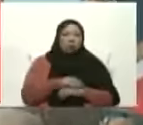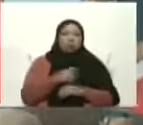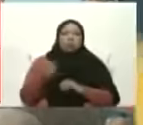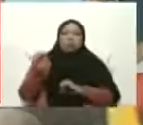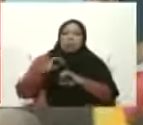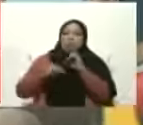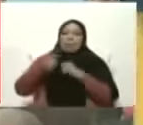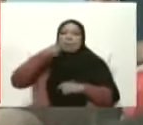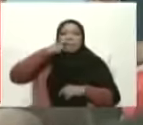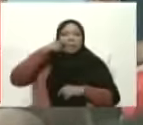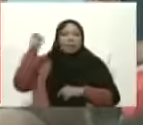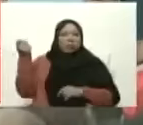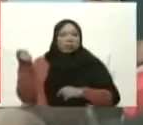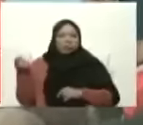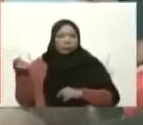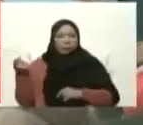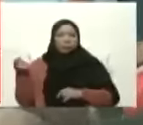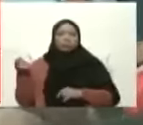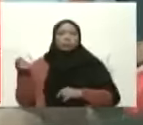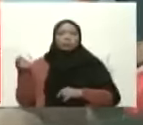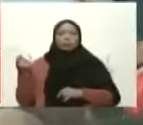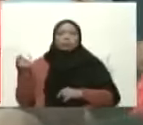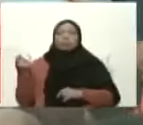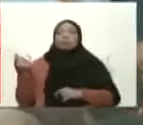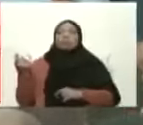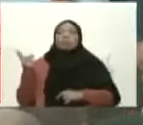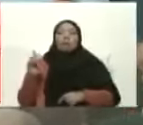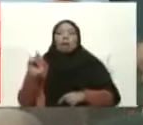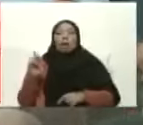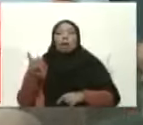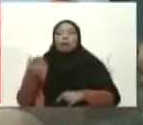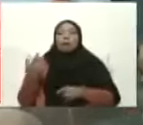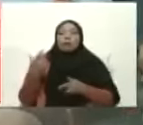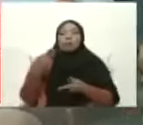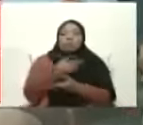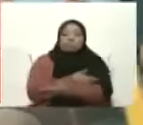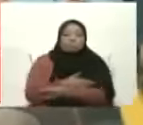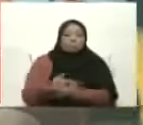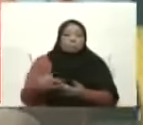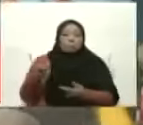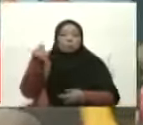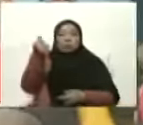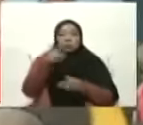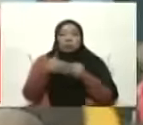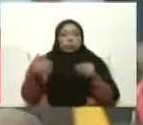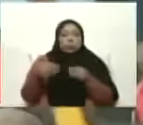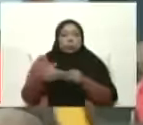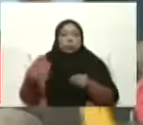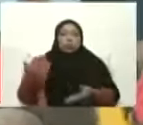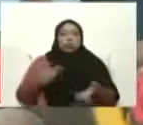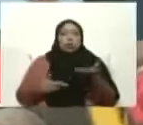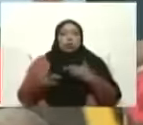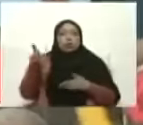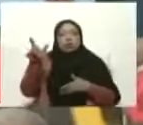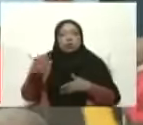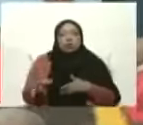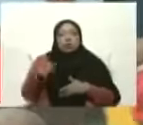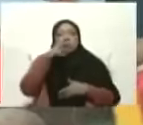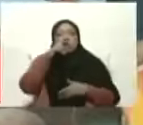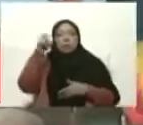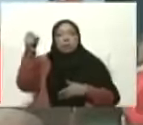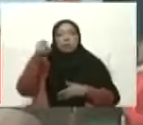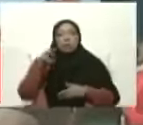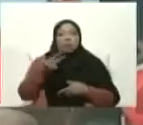ofrecerle a Maduro villas y castillas, millones de dólares. Vete para un paraíso, te garantizamos